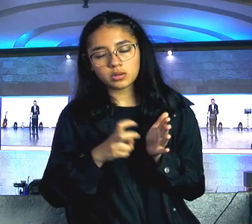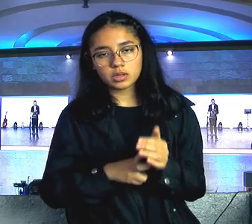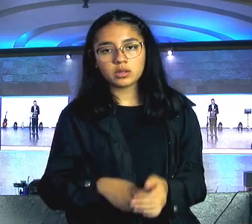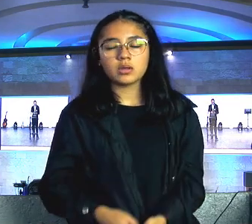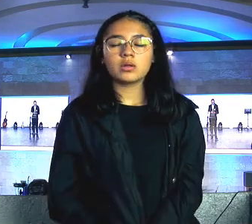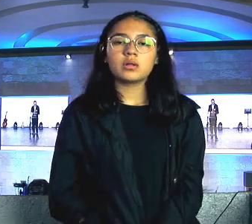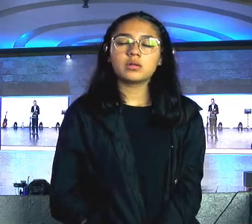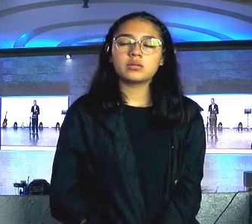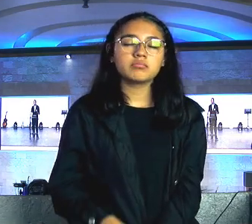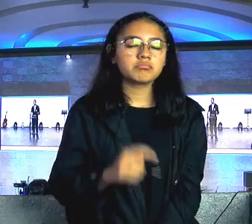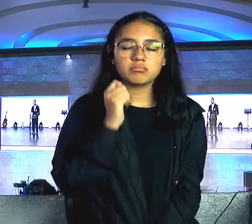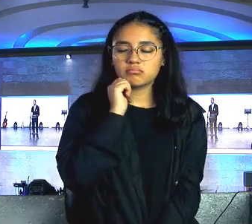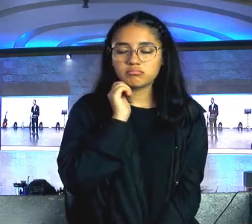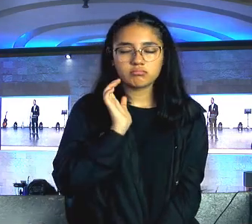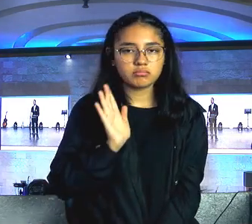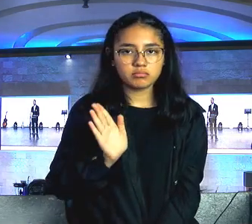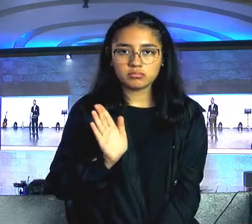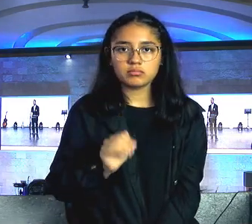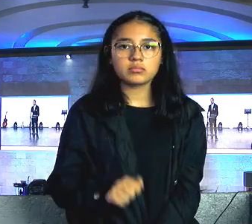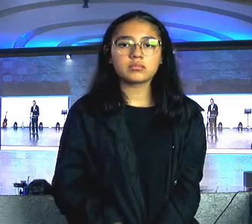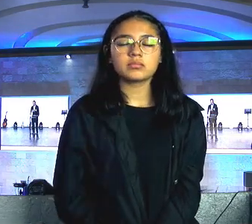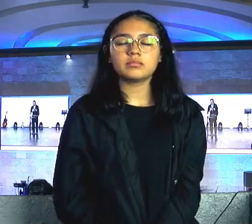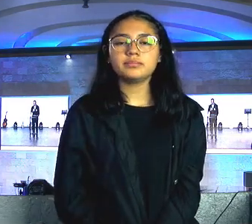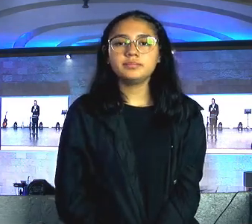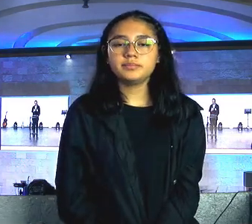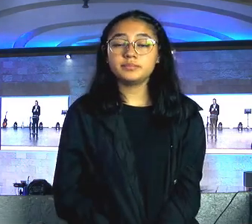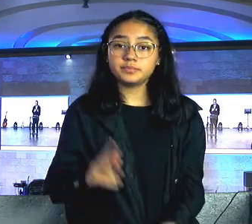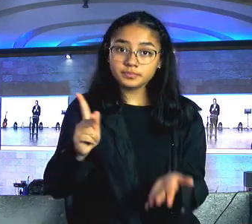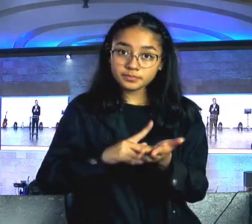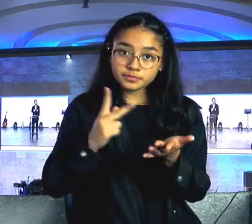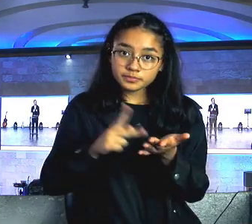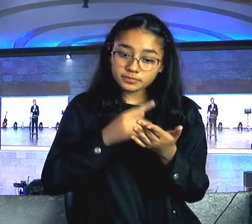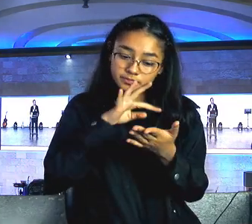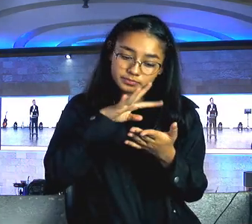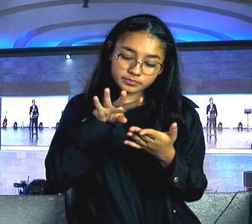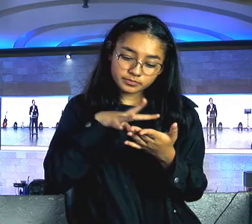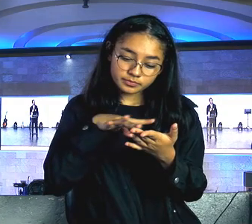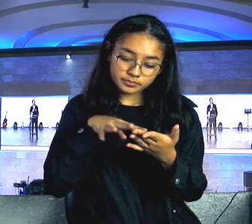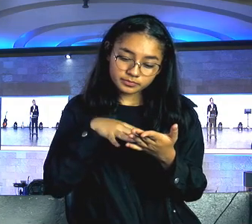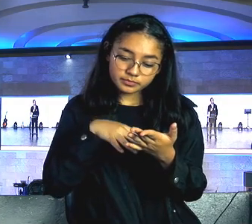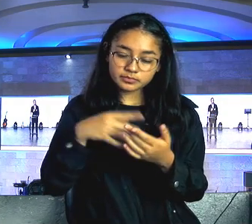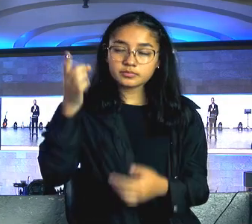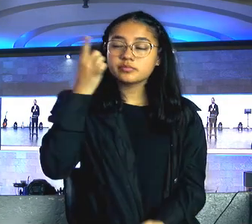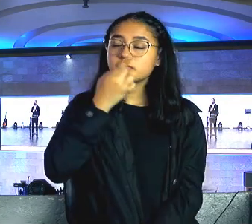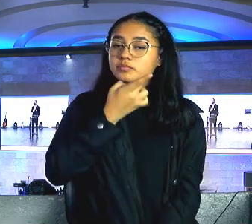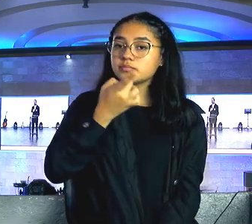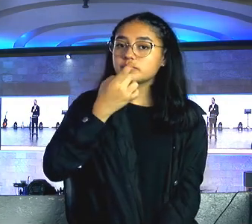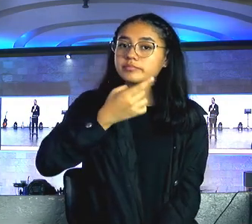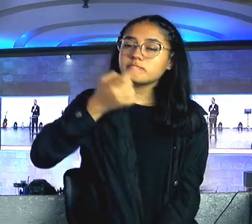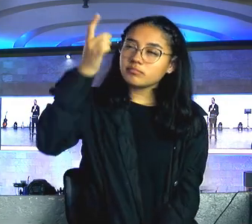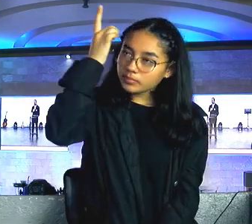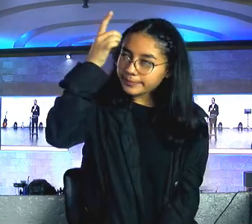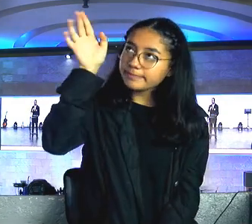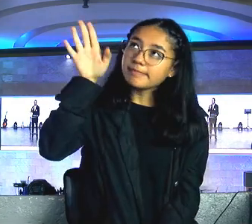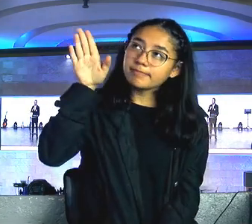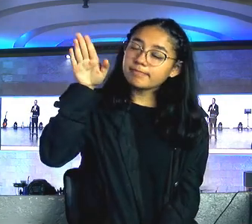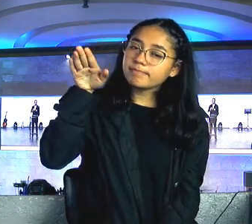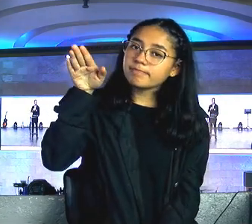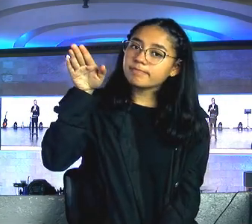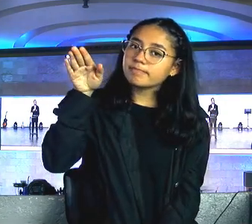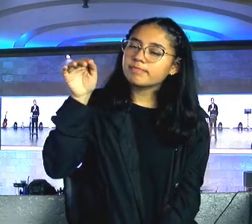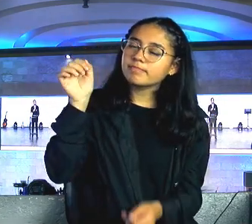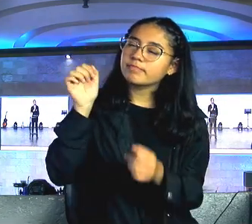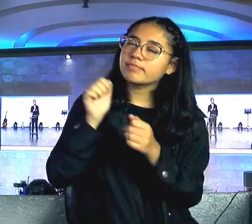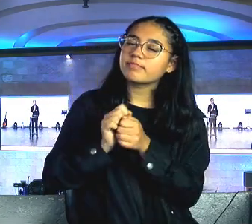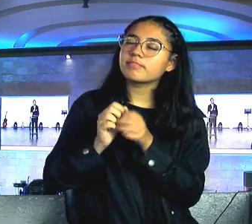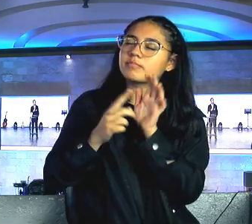veces, no importa. Cada vez que tú lees la Biblia, tú dile, Dios, muéstrame por tu